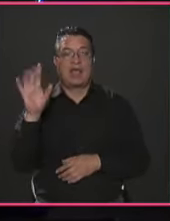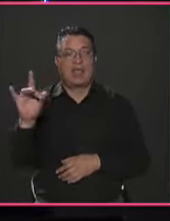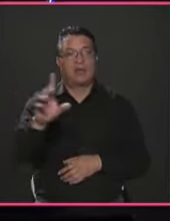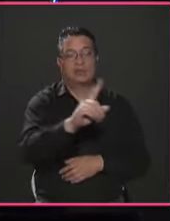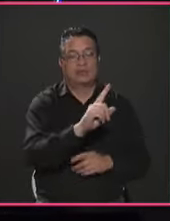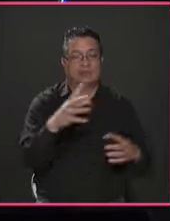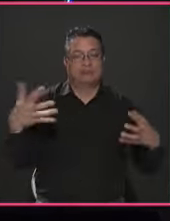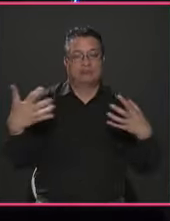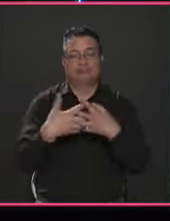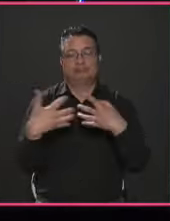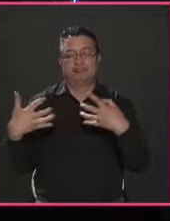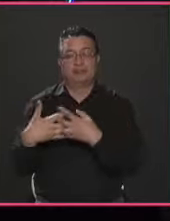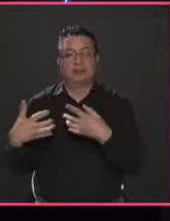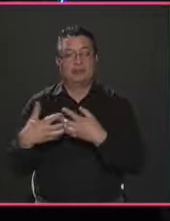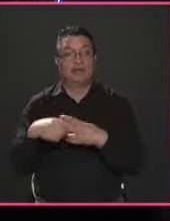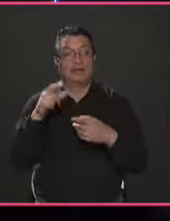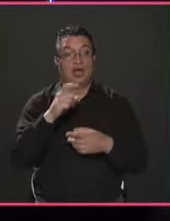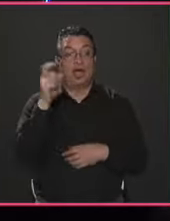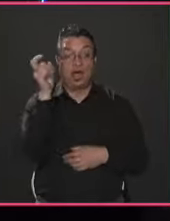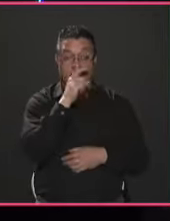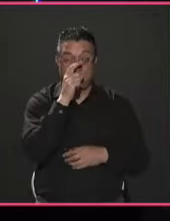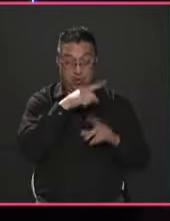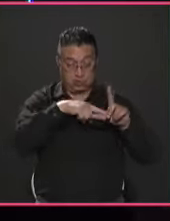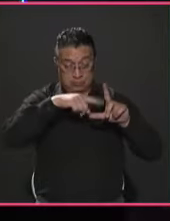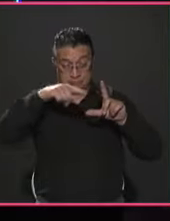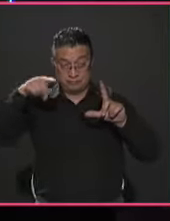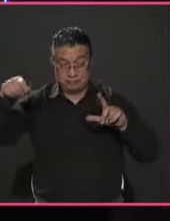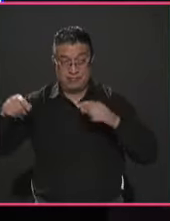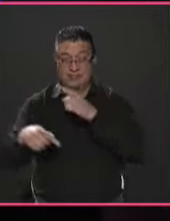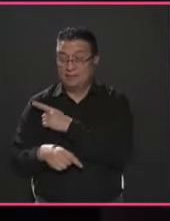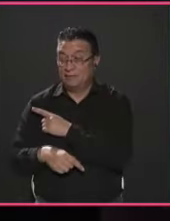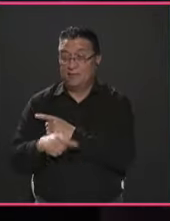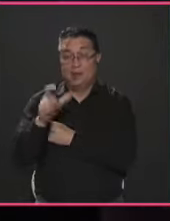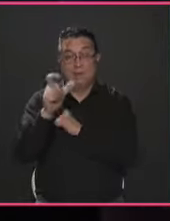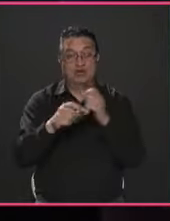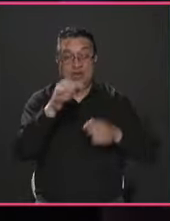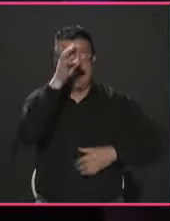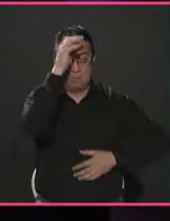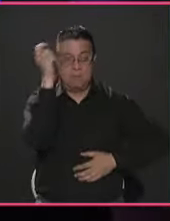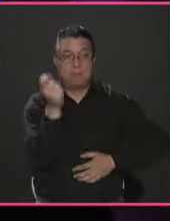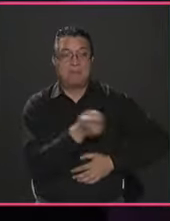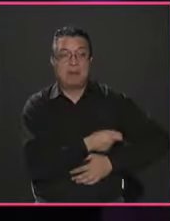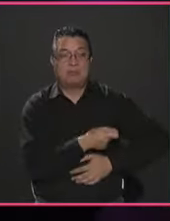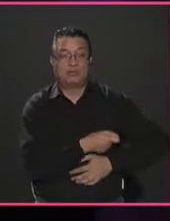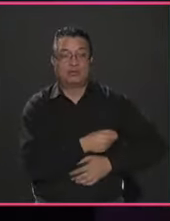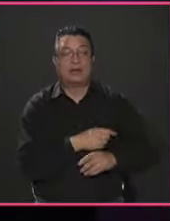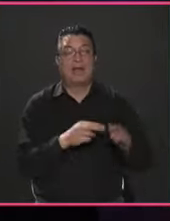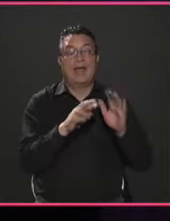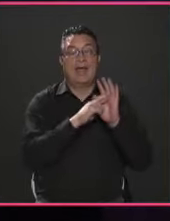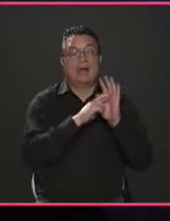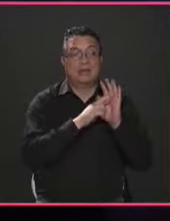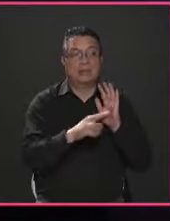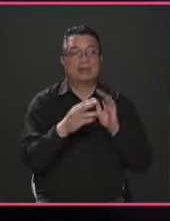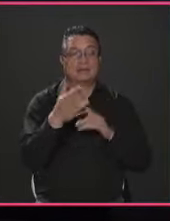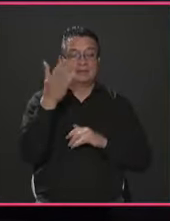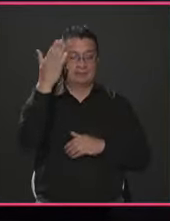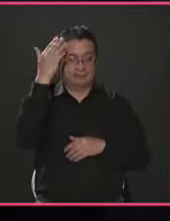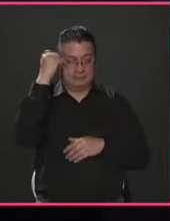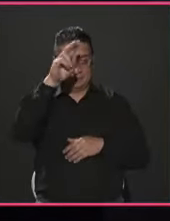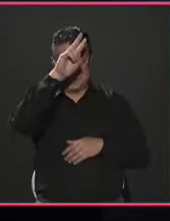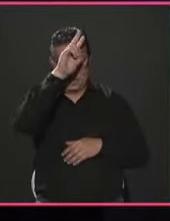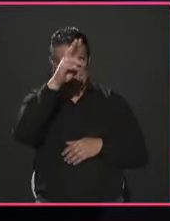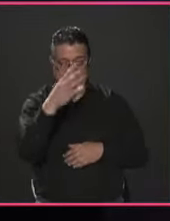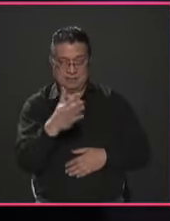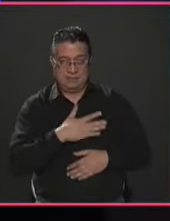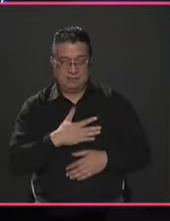entonces en el gráfico que está abajo en rojo ustedes Ven a individuos mapuche que representan nuestra ascendencia mer India